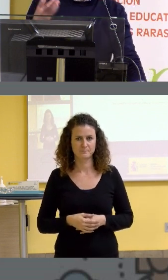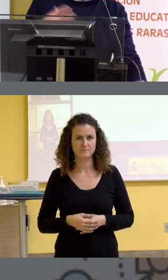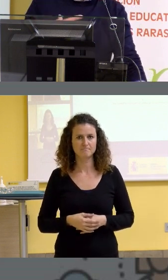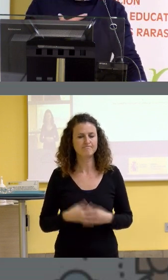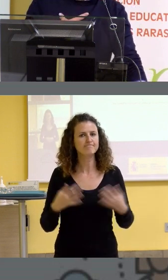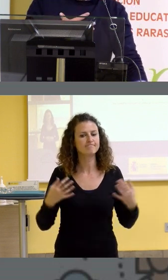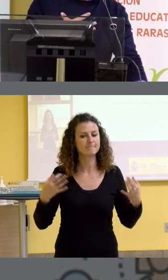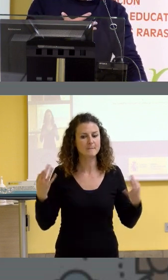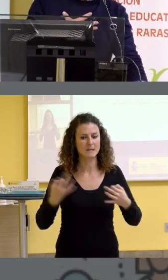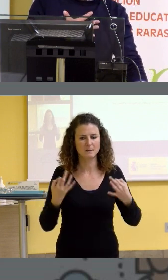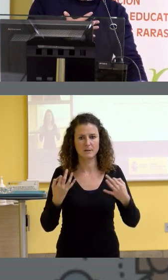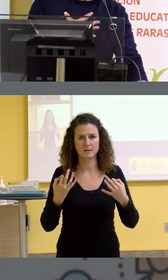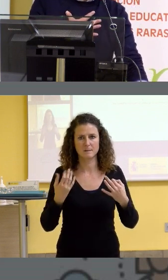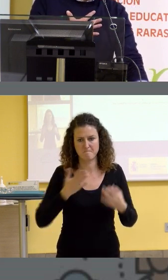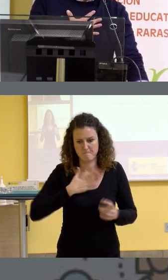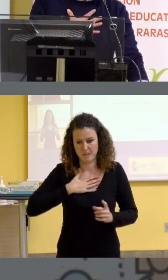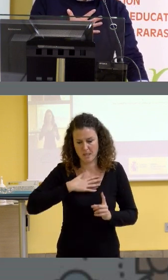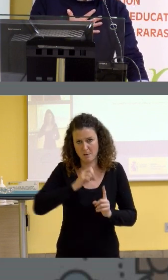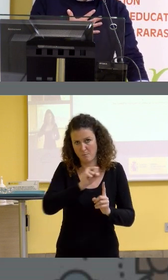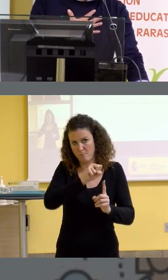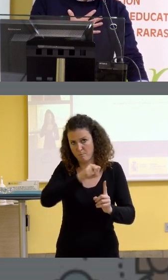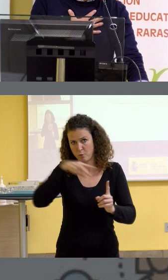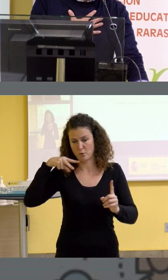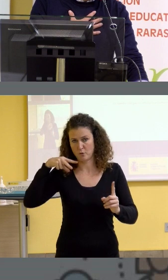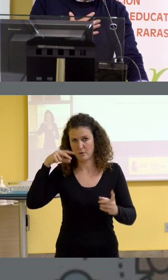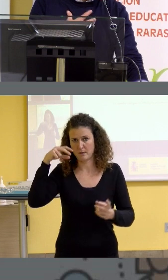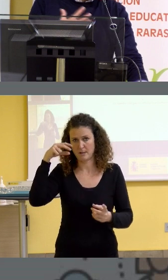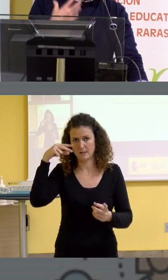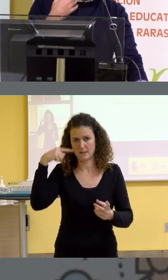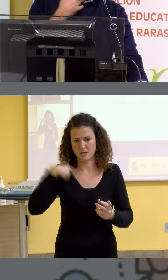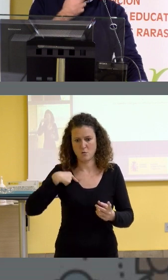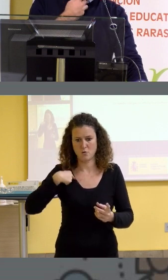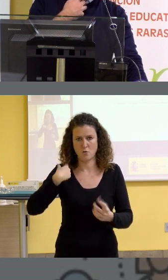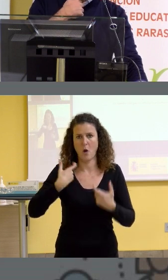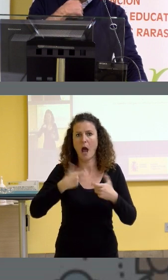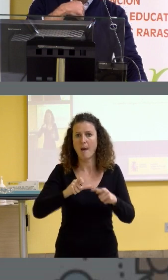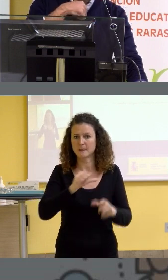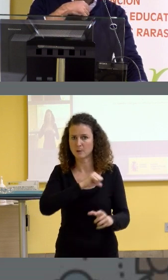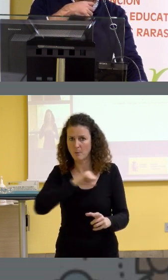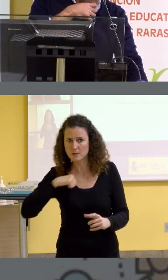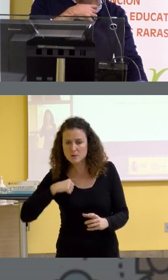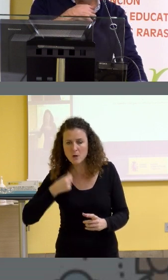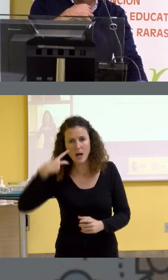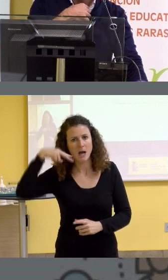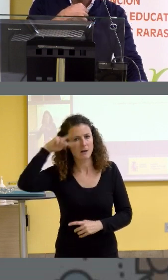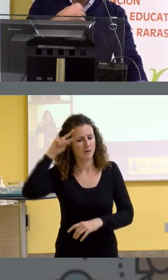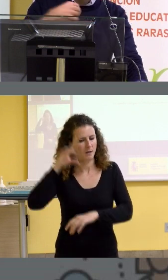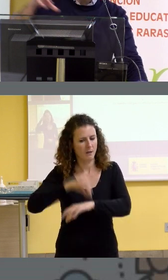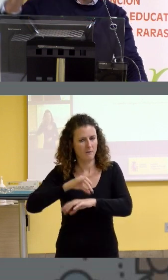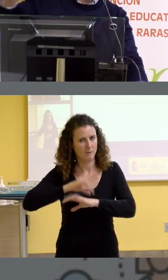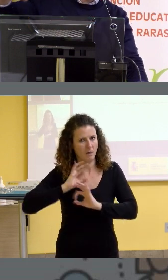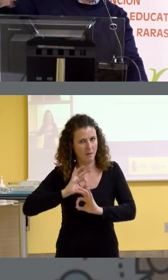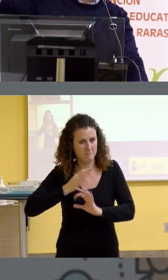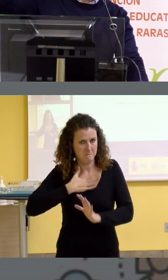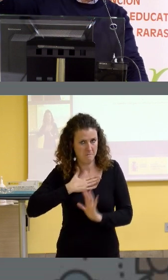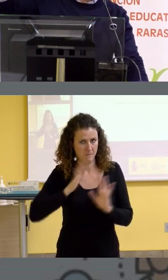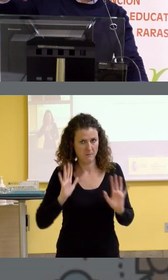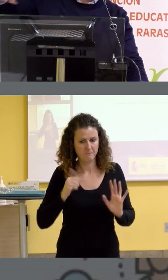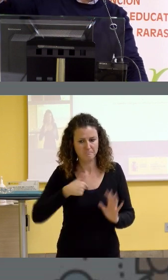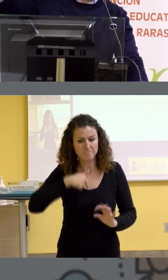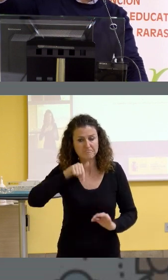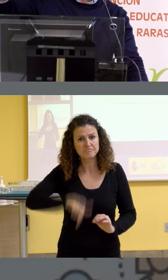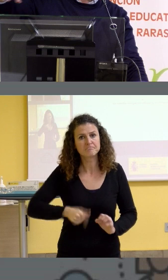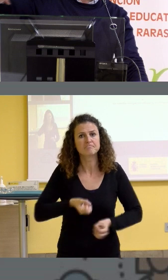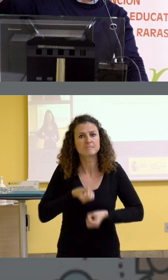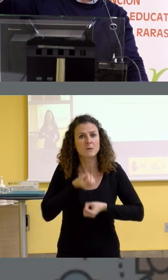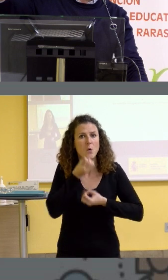¿Qué sucede, al menos desde mi punto de vista? Hablo a ámbito totalmente personal y desde mi experiencia con estas enfermedades. Pues que esto que yo estoy contando,